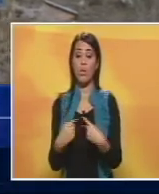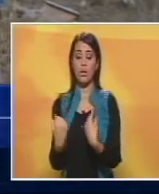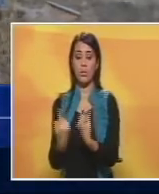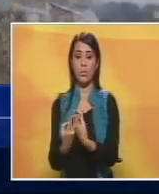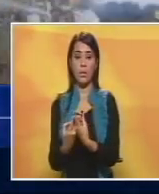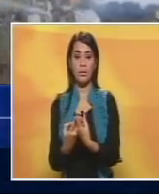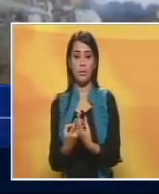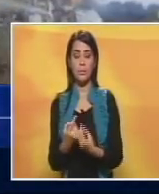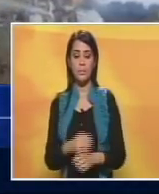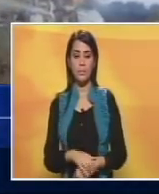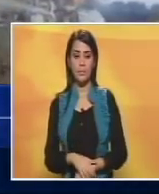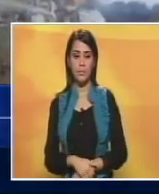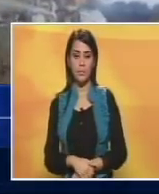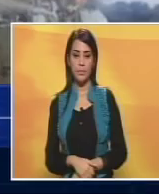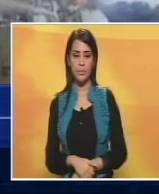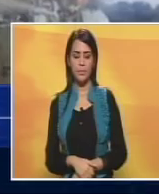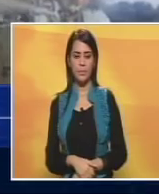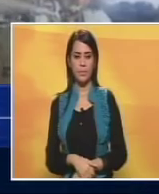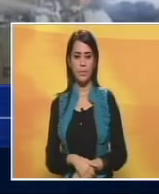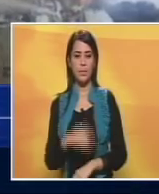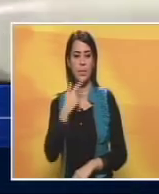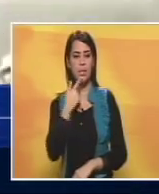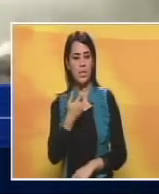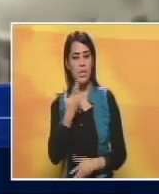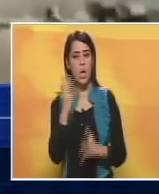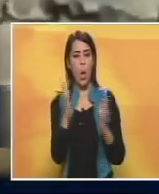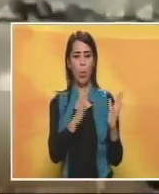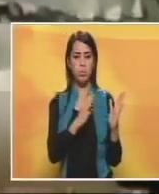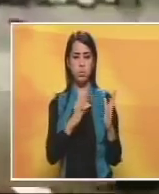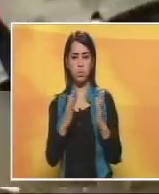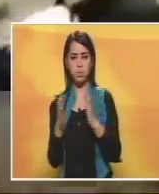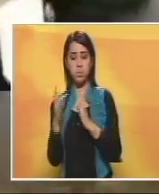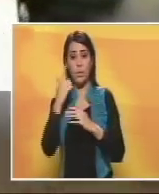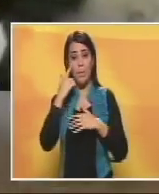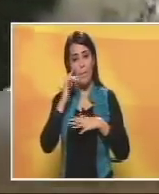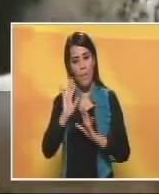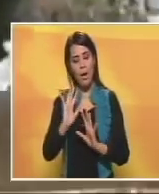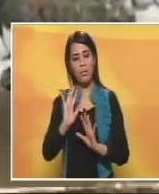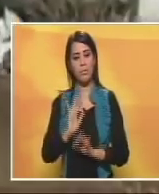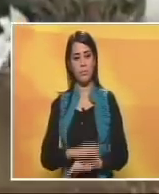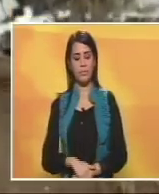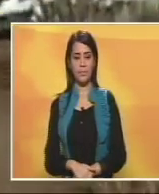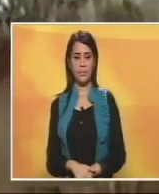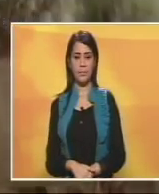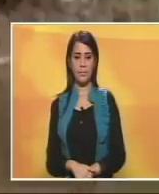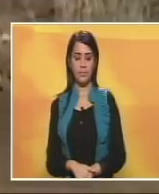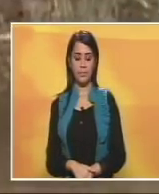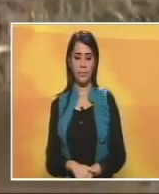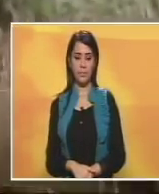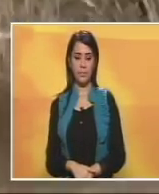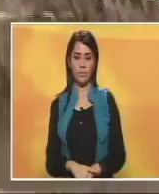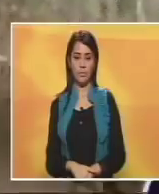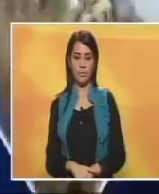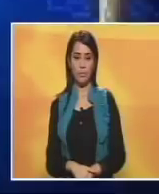Rosas Aspuro, apuntó a los fuertes vientos como principal motivo.